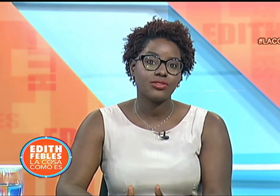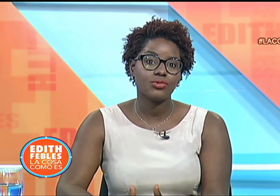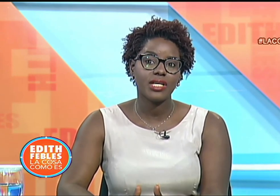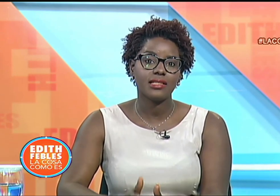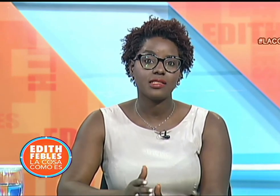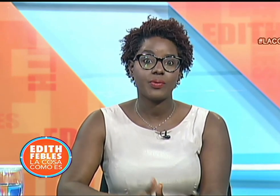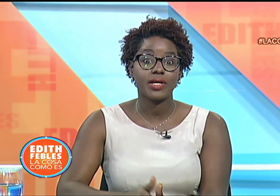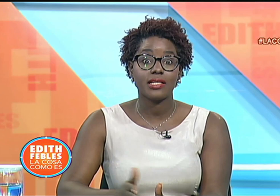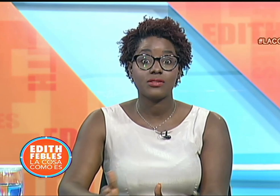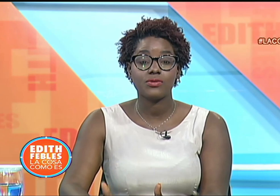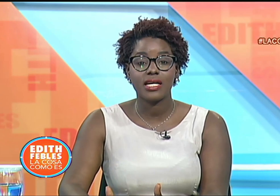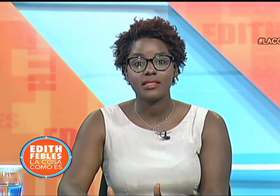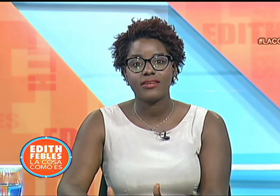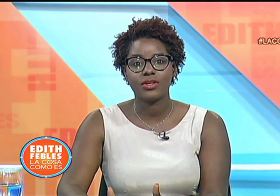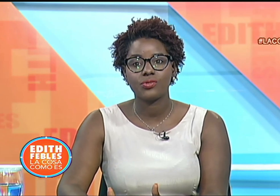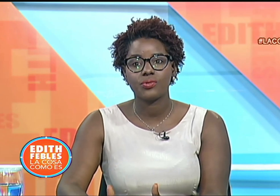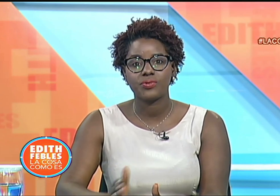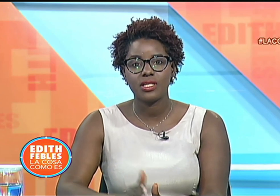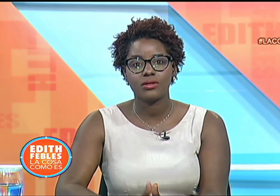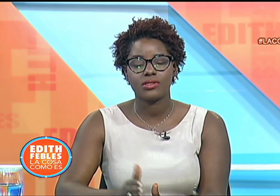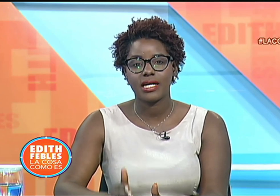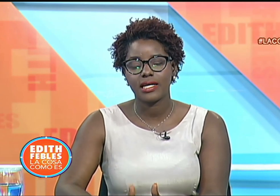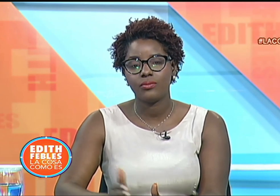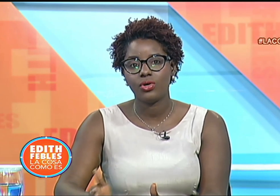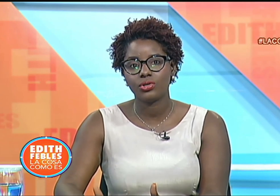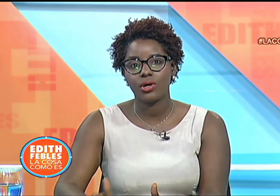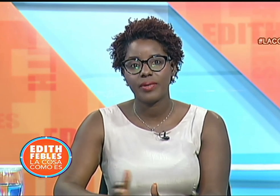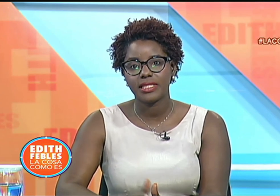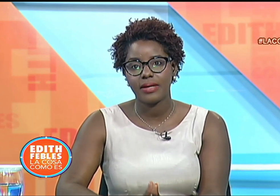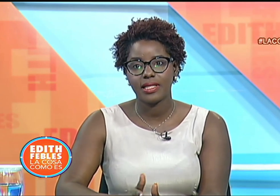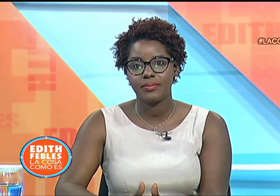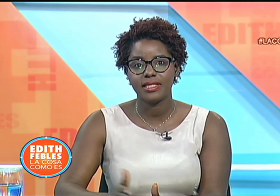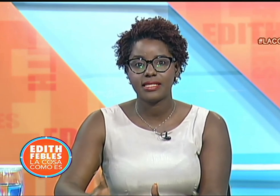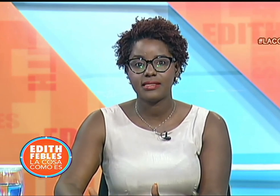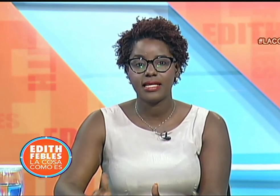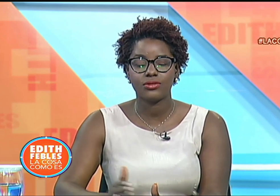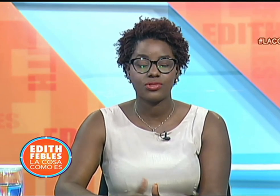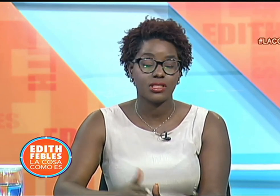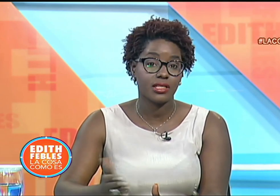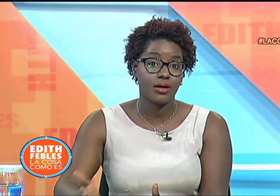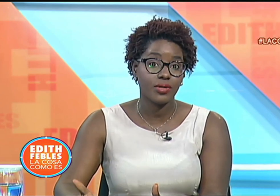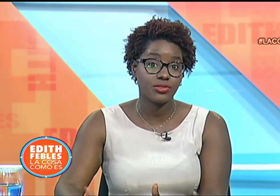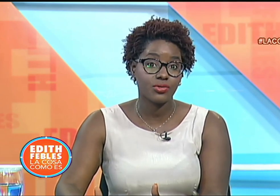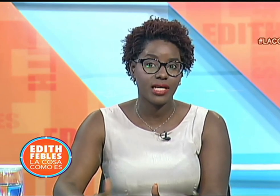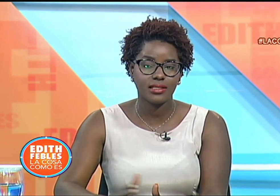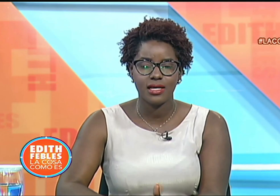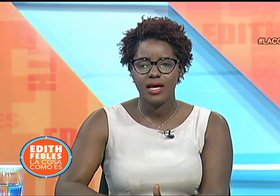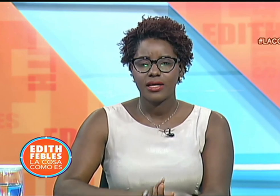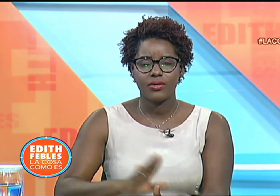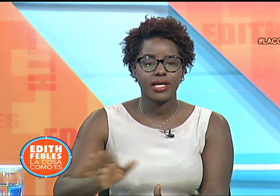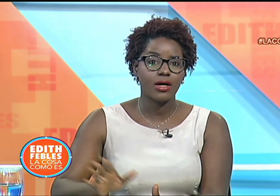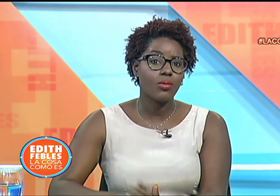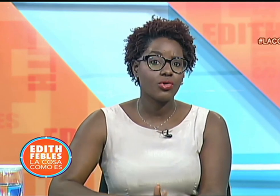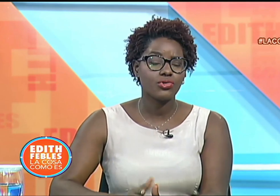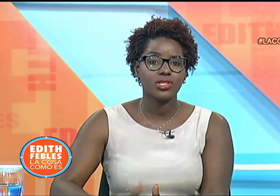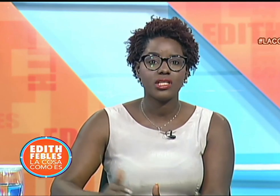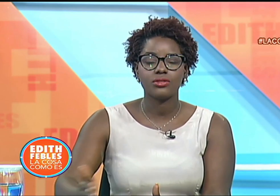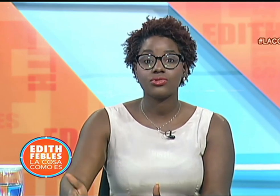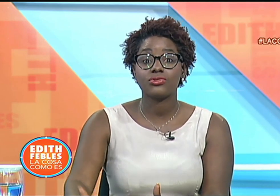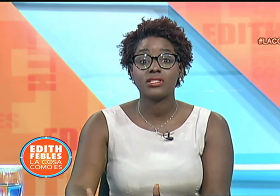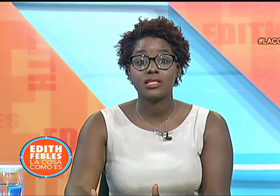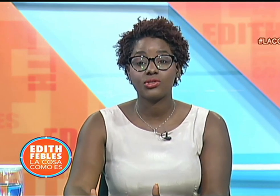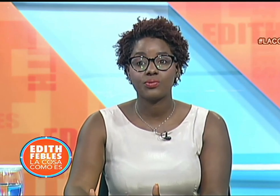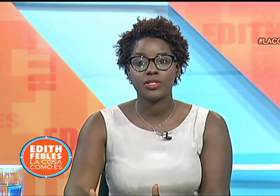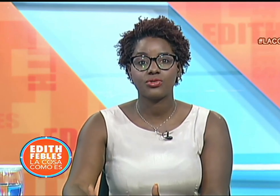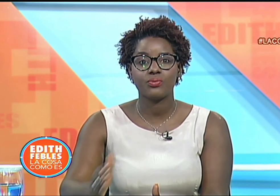habían estudiantes, por cada estudiante había un subsidio, o sea que el monto aumentaba de 1.600 si tenía un estudiante, creo que eran como unos 500